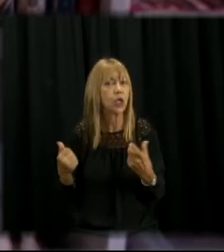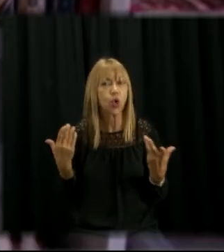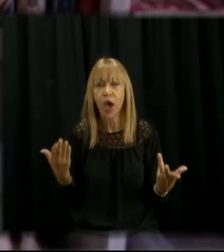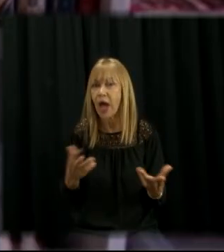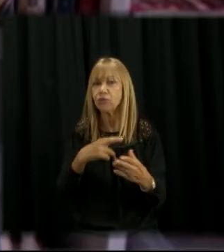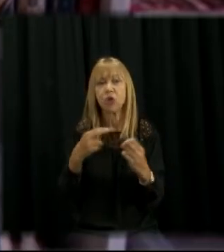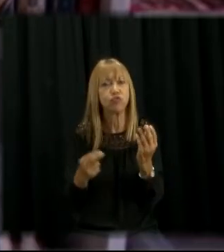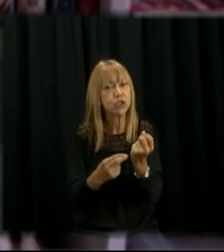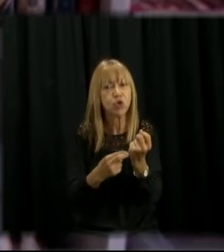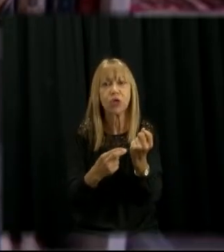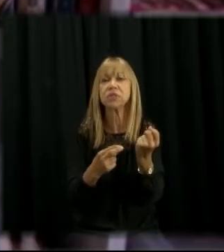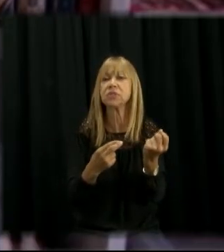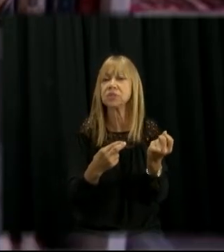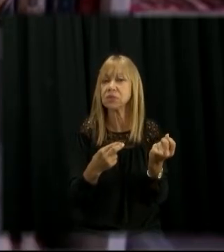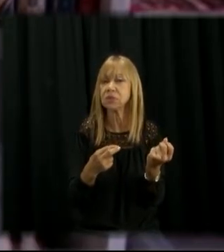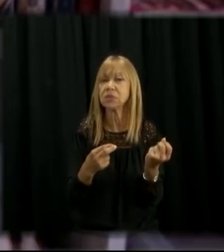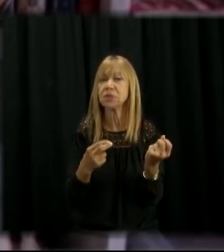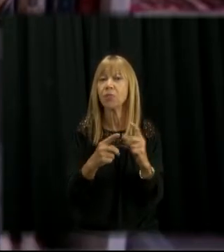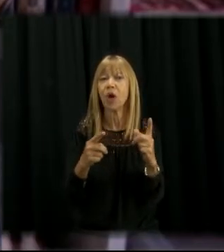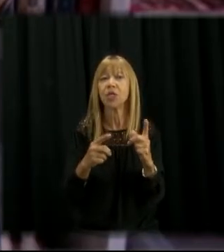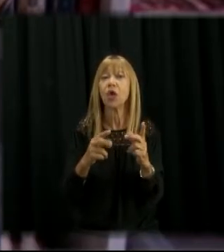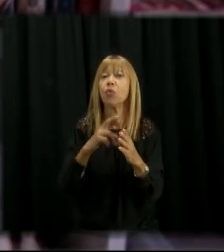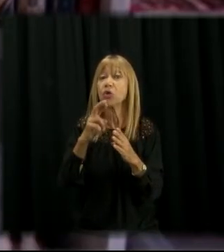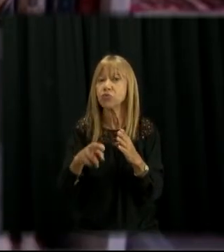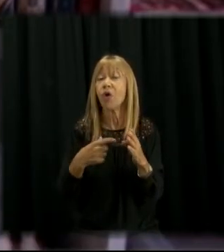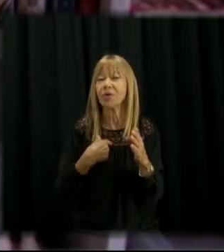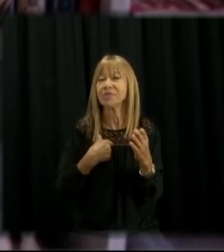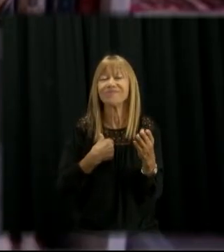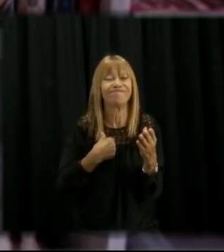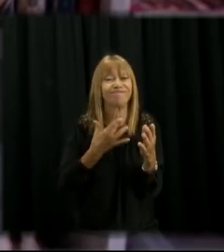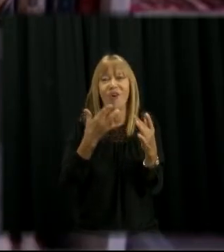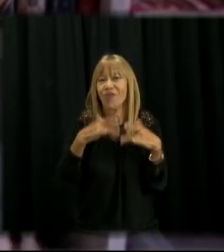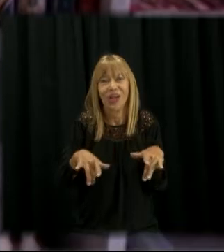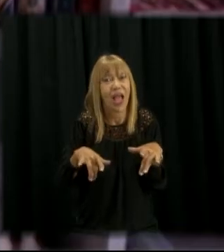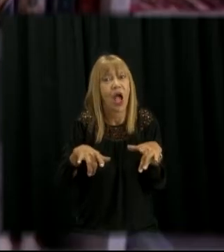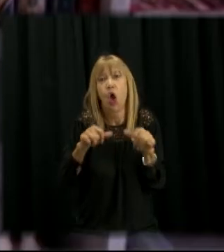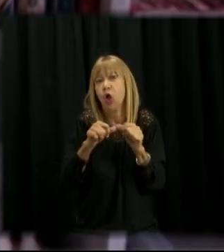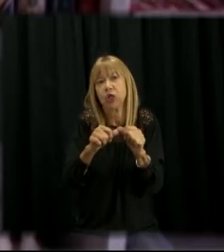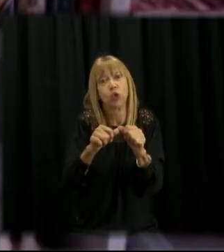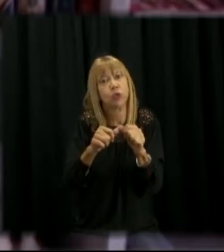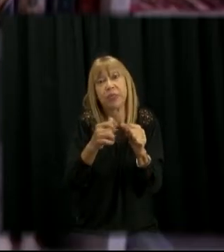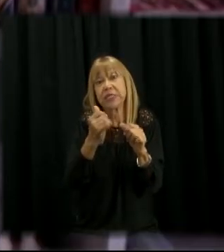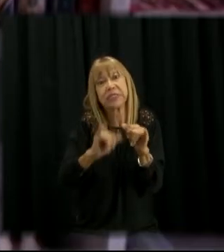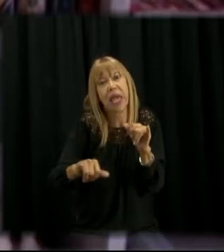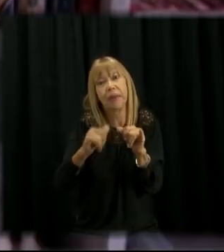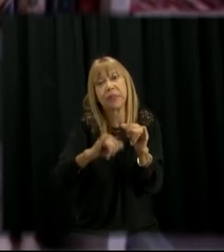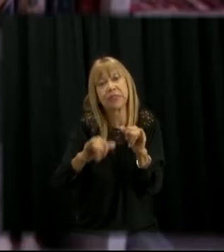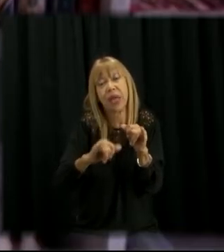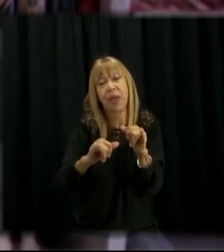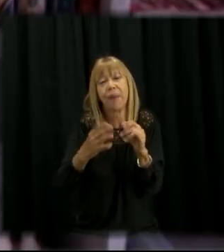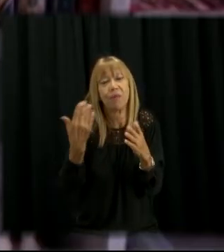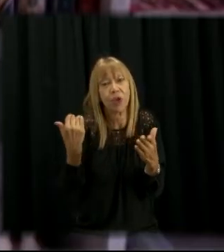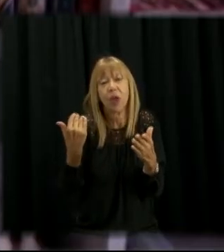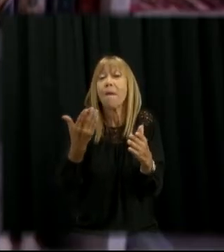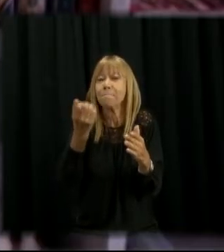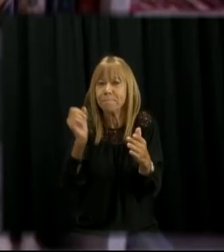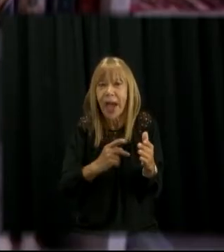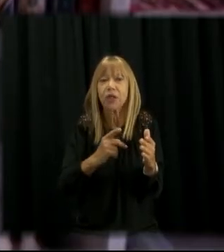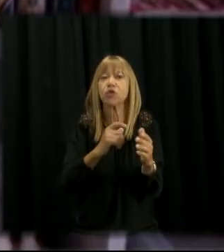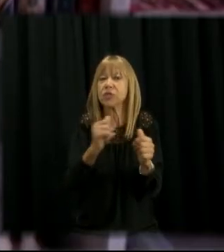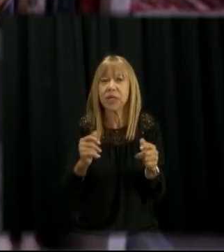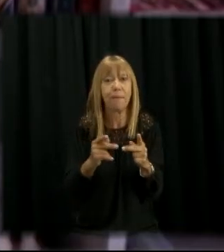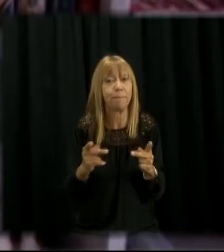rotas y no tiene los recursos, los resultados van a ser desafortunadamente ser los mismos. Desafortunadamente estamos en el